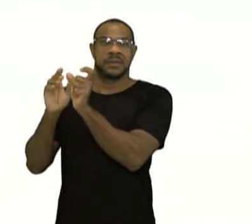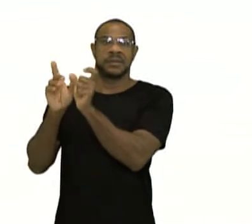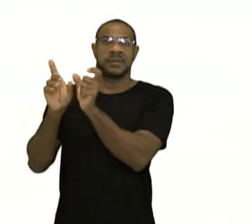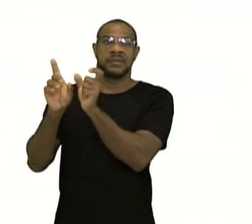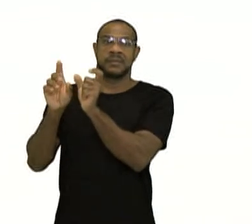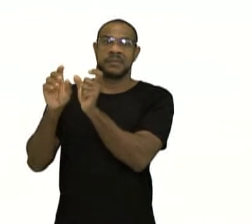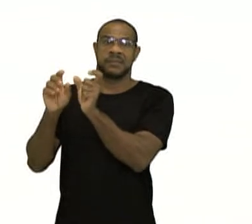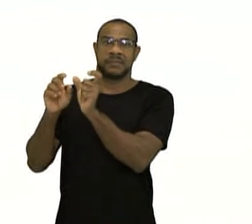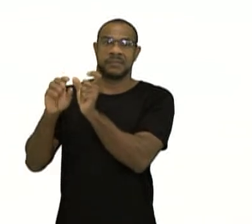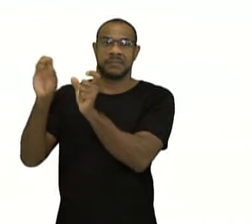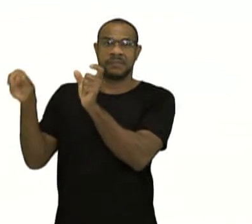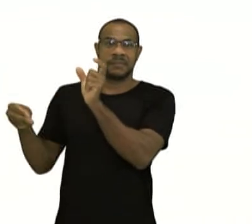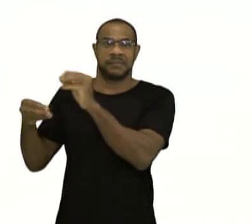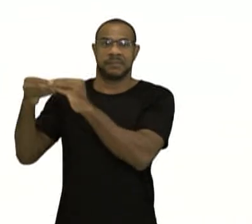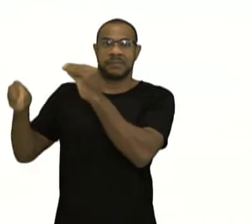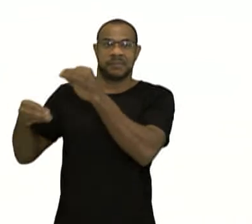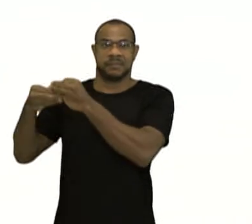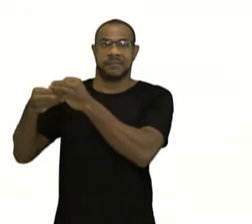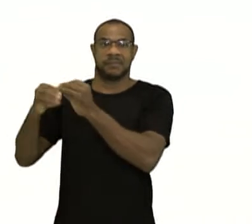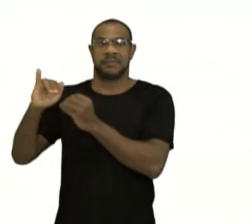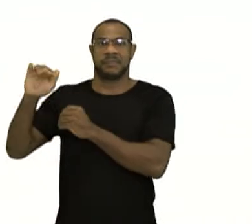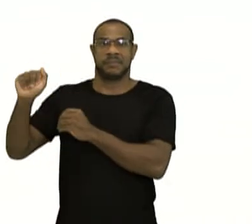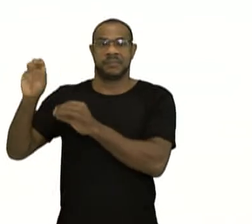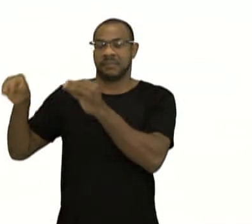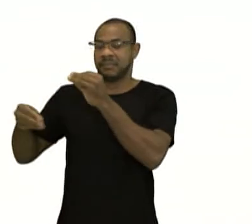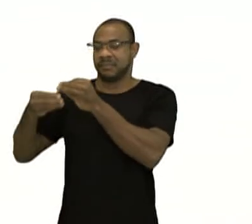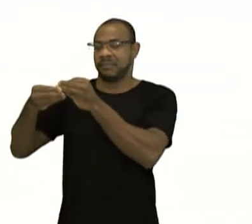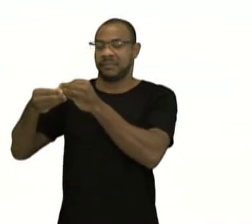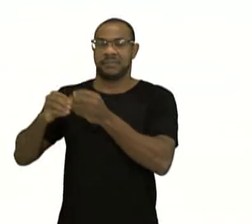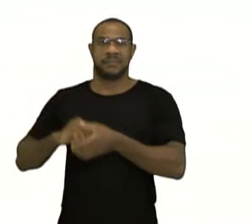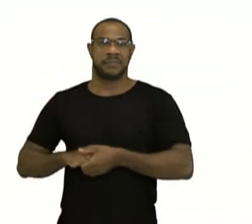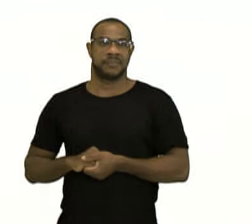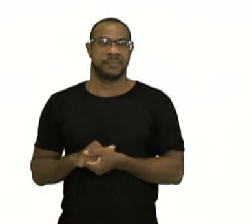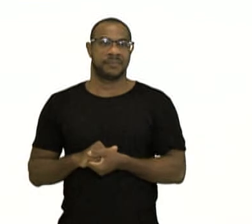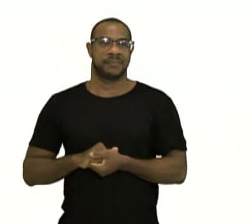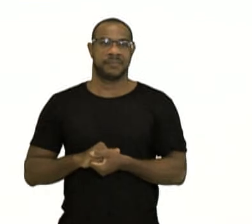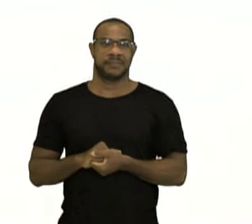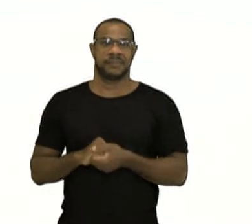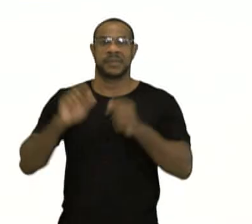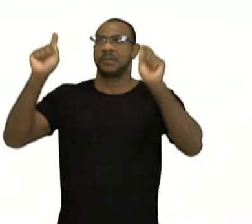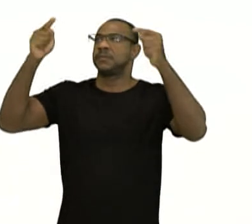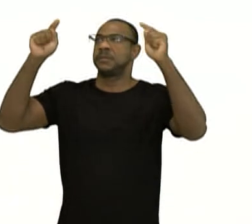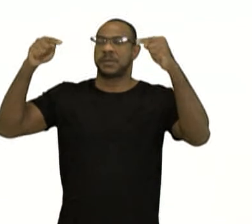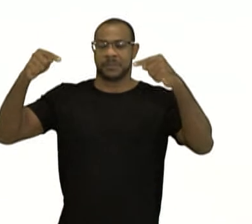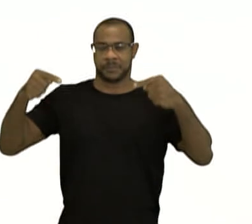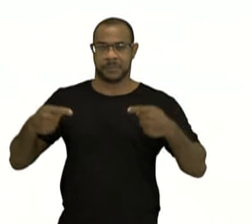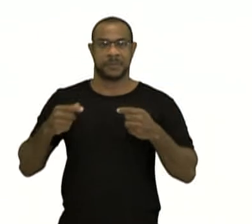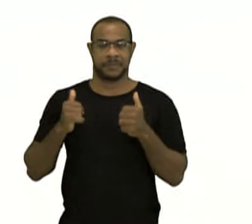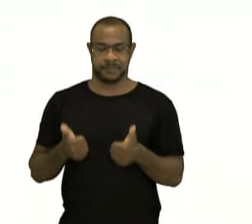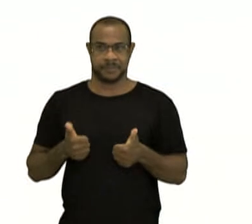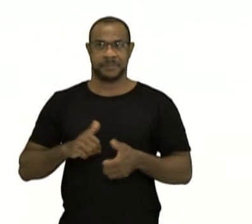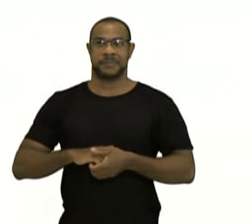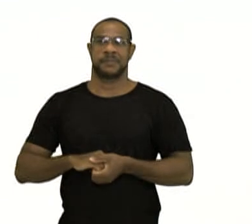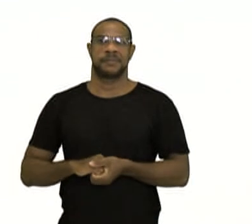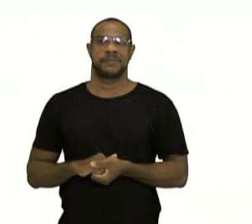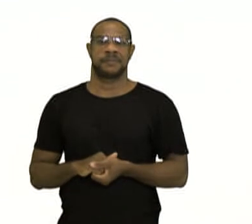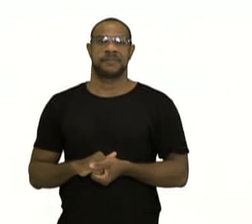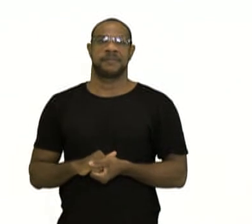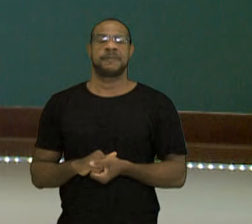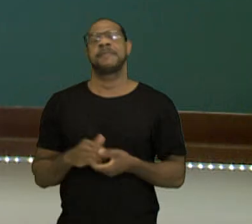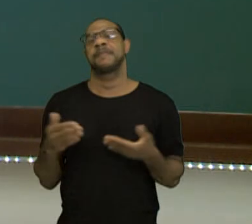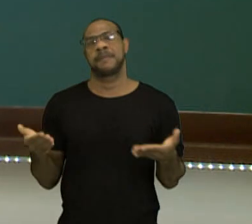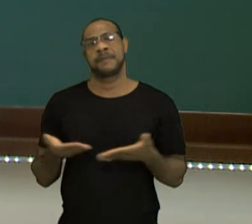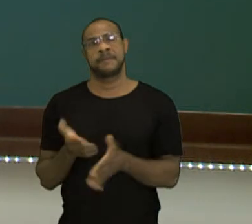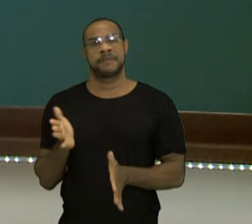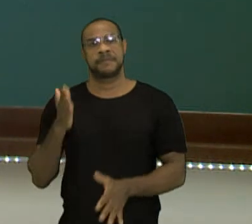vendríamos, vosotros vendríais, ellos, ellas, ustedes vendrían. ¿Cierto? ¿Podemos seguir? Agora que já